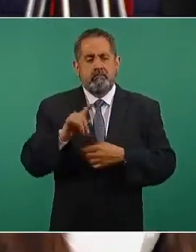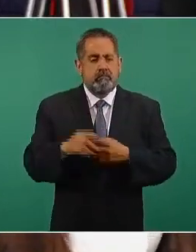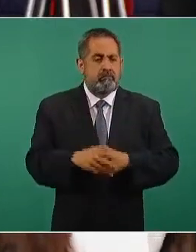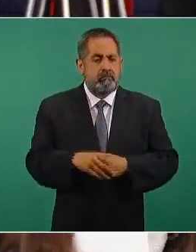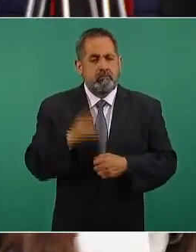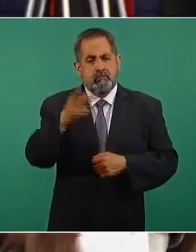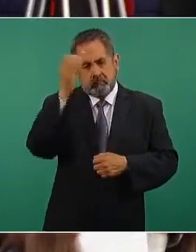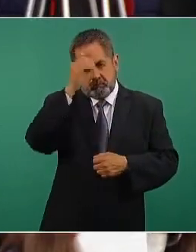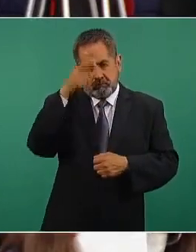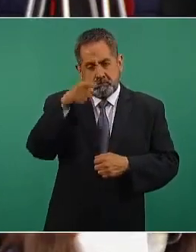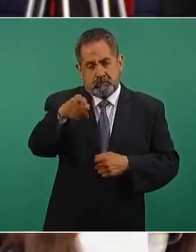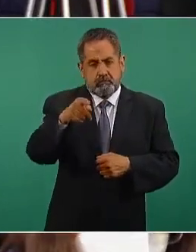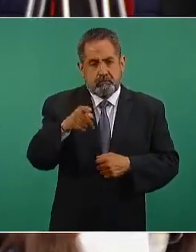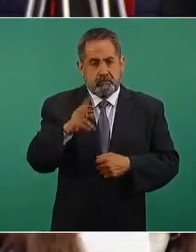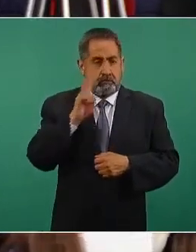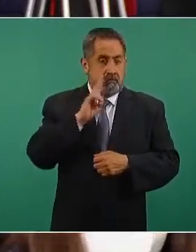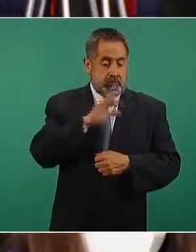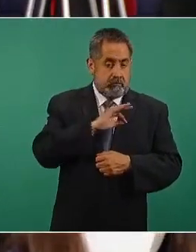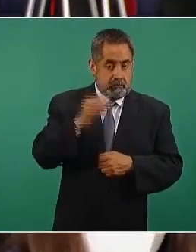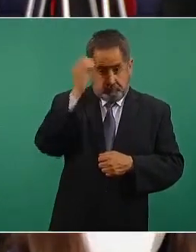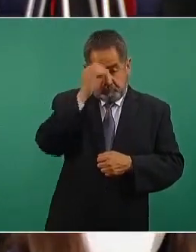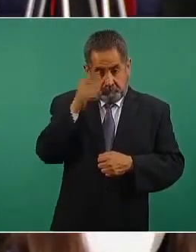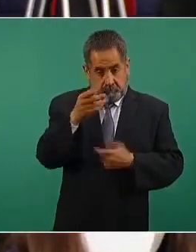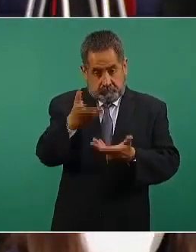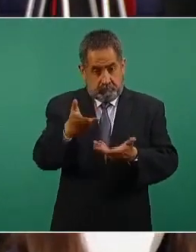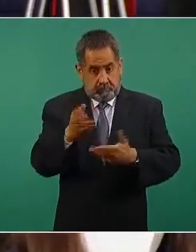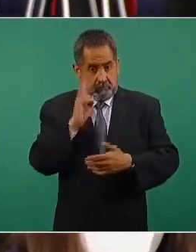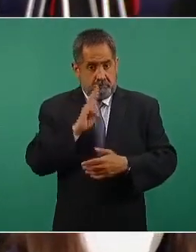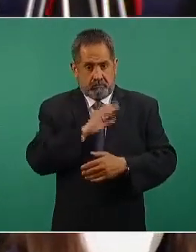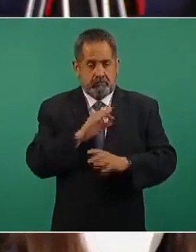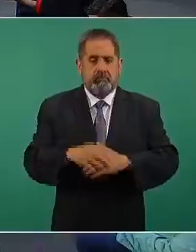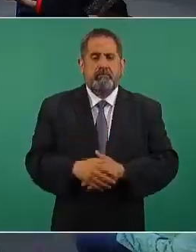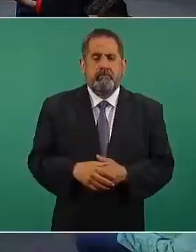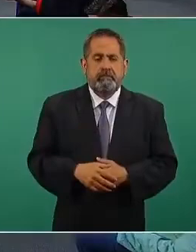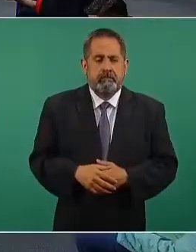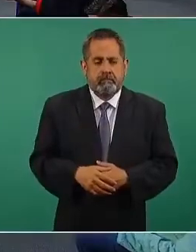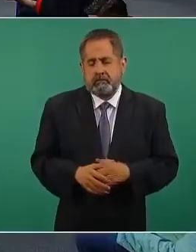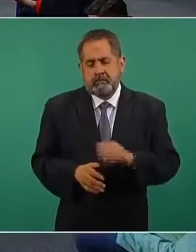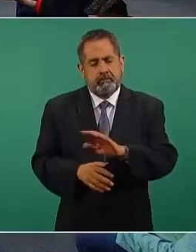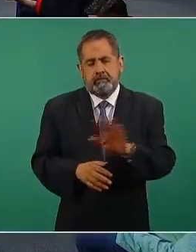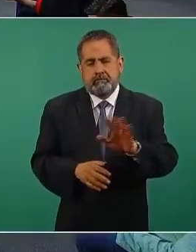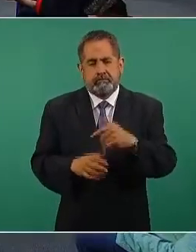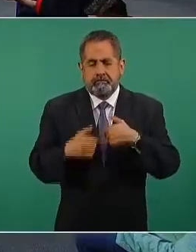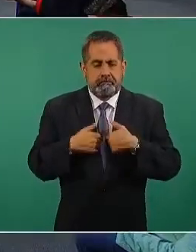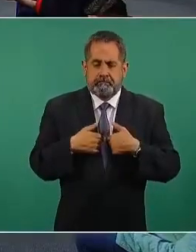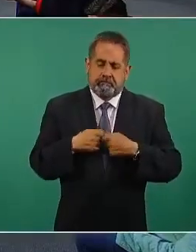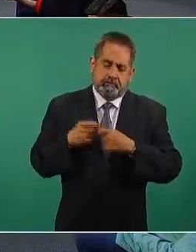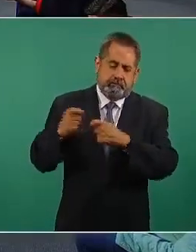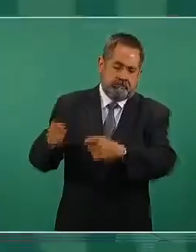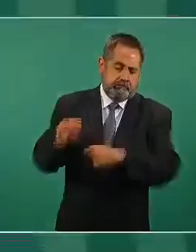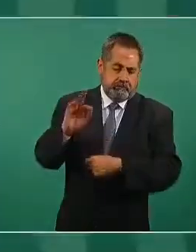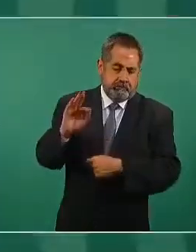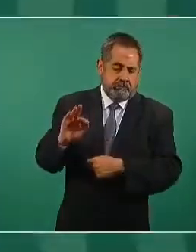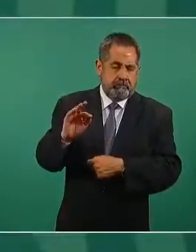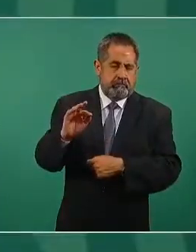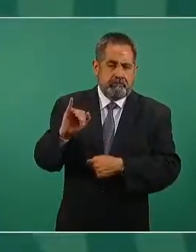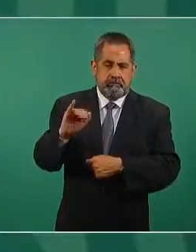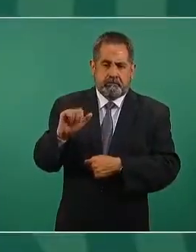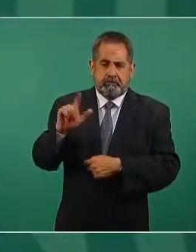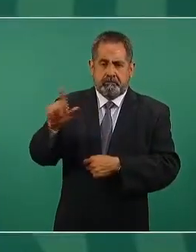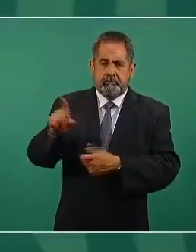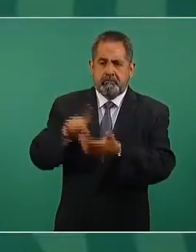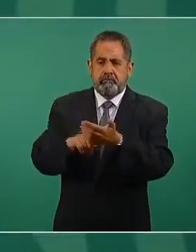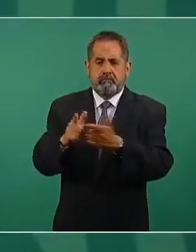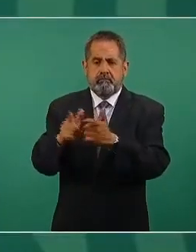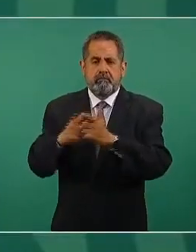sería su opinión en la medida de lo posible que usted pueda opinar? No, eso lo tiene que ver la fiscalía y los